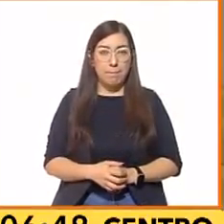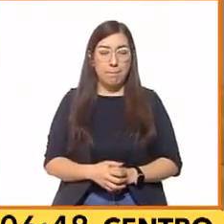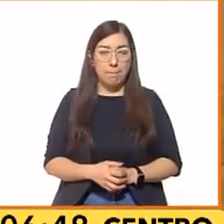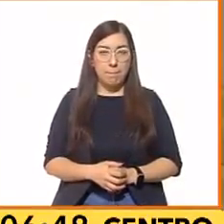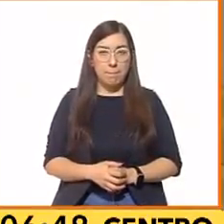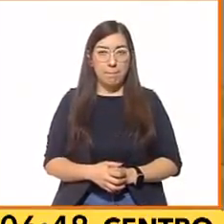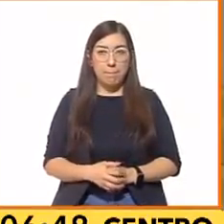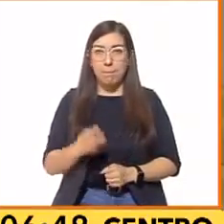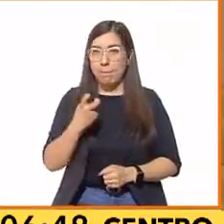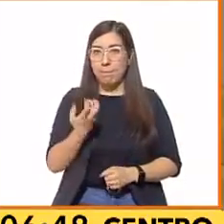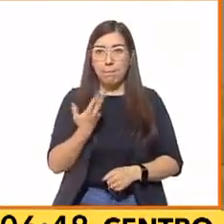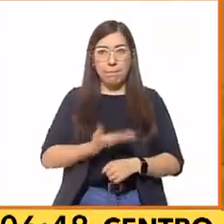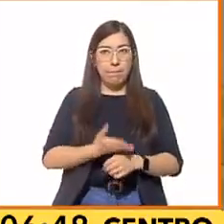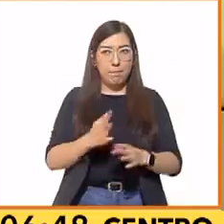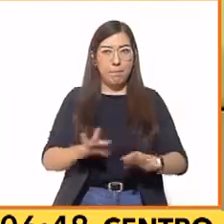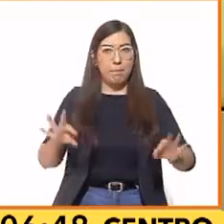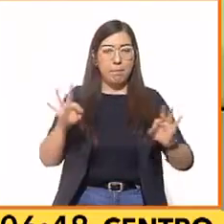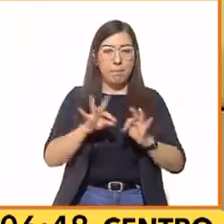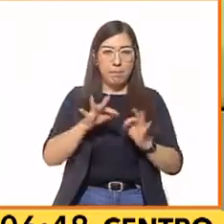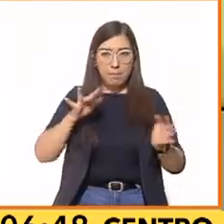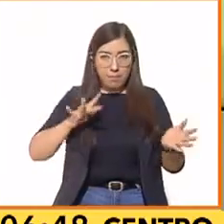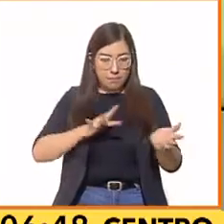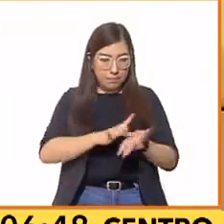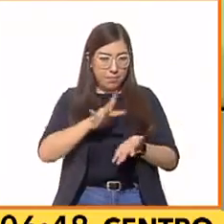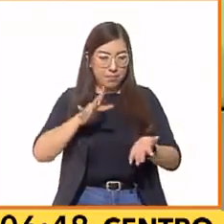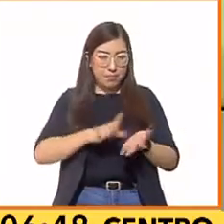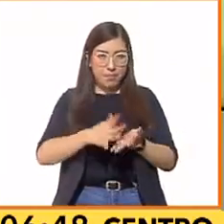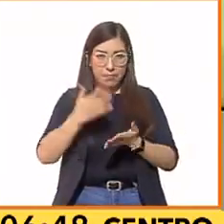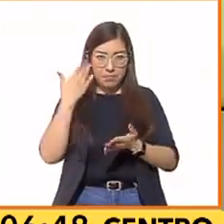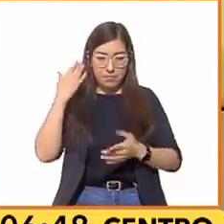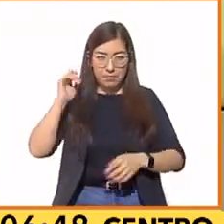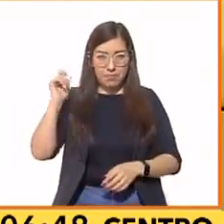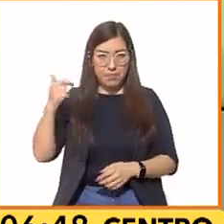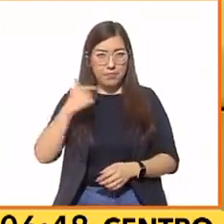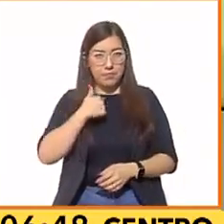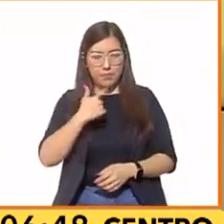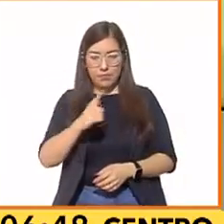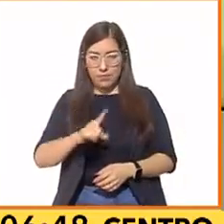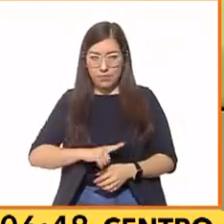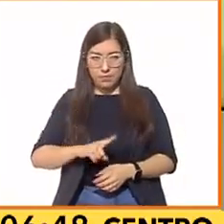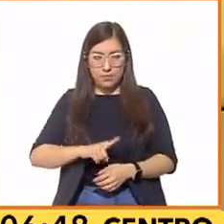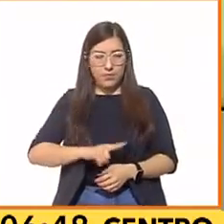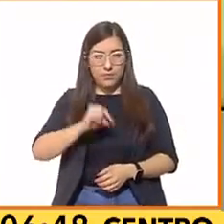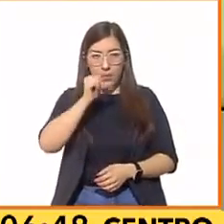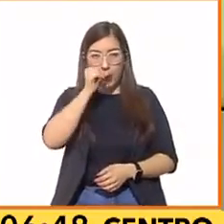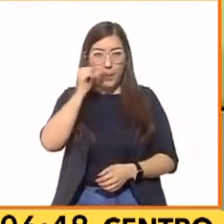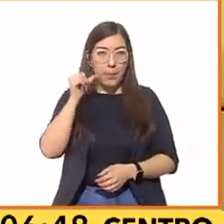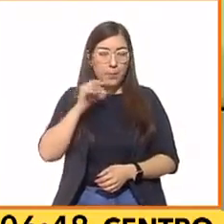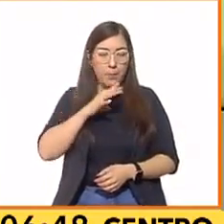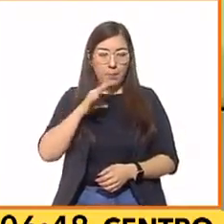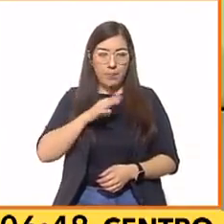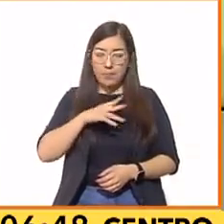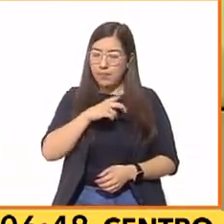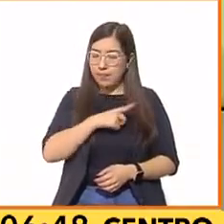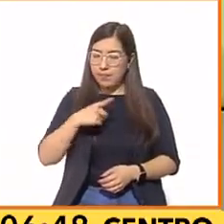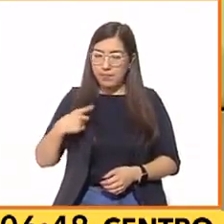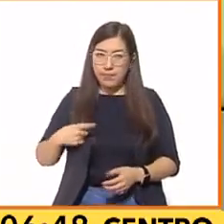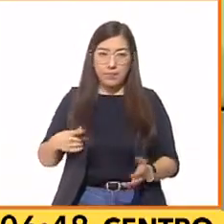importante el apoyo que en este momento el gobierno de Benito Juárez, que encarnaba la República, tuviera el